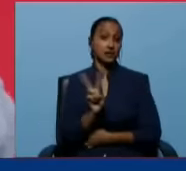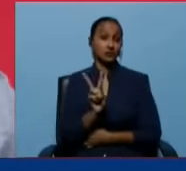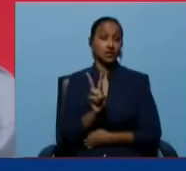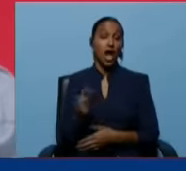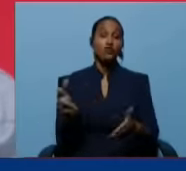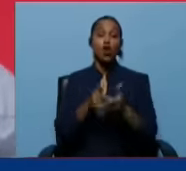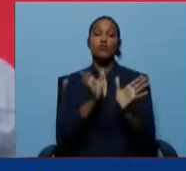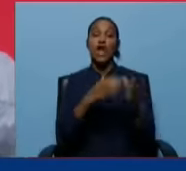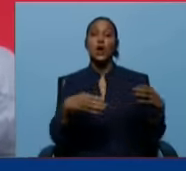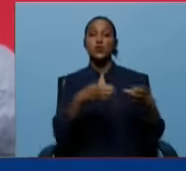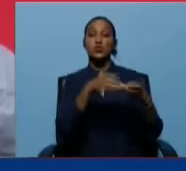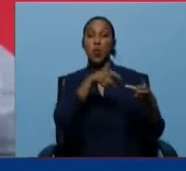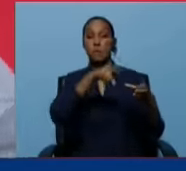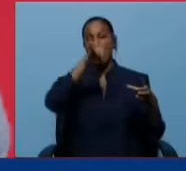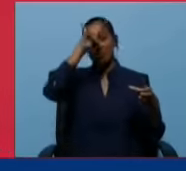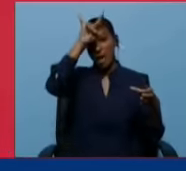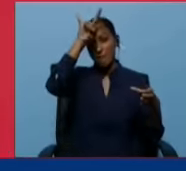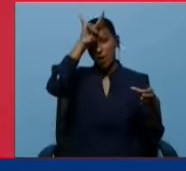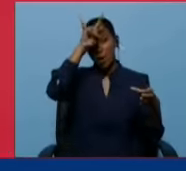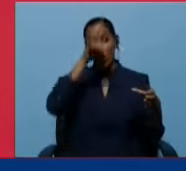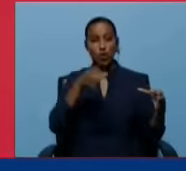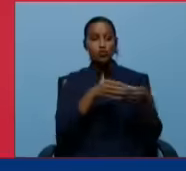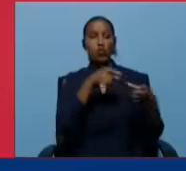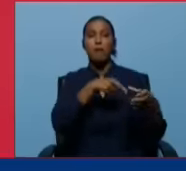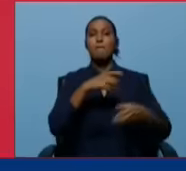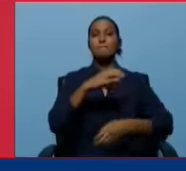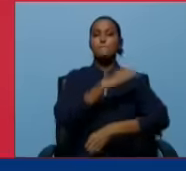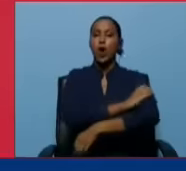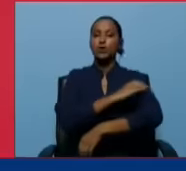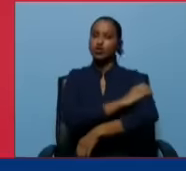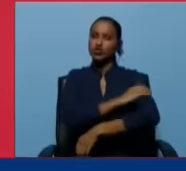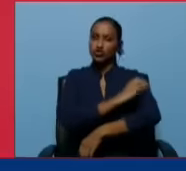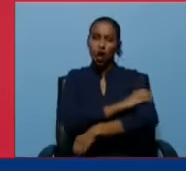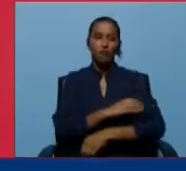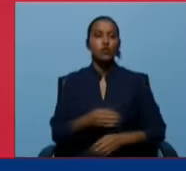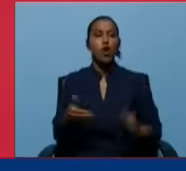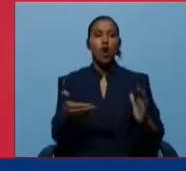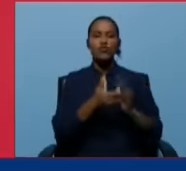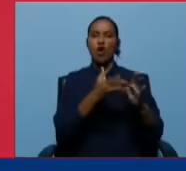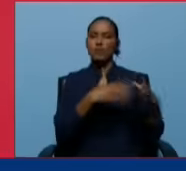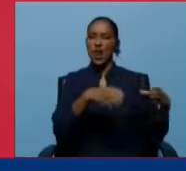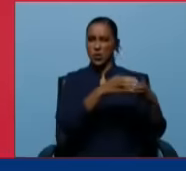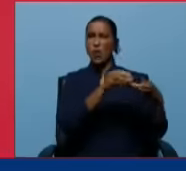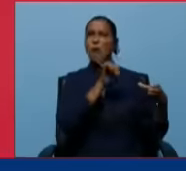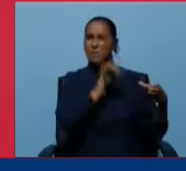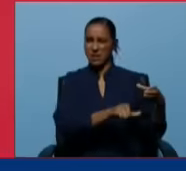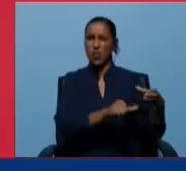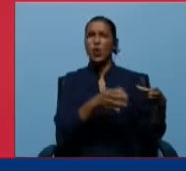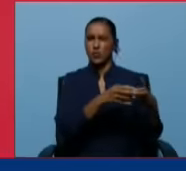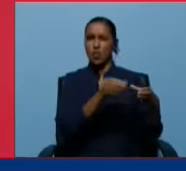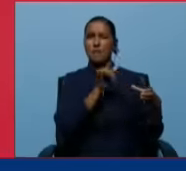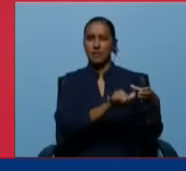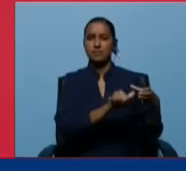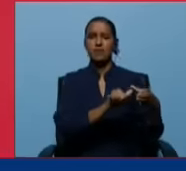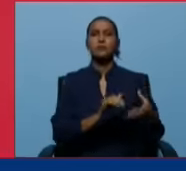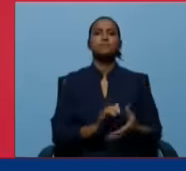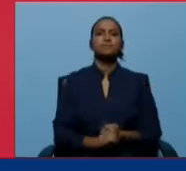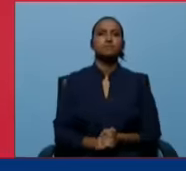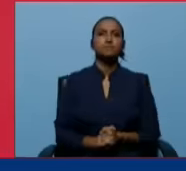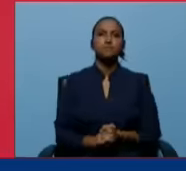demonios, contra este fascismo, contra esta gente. Efectivamente,